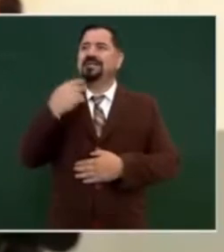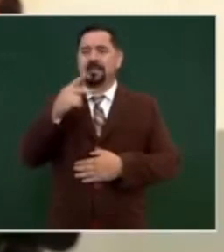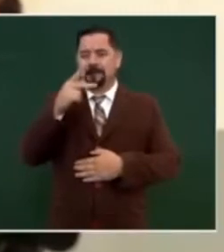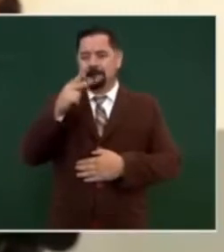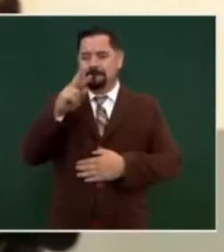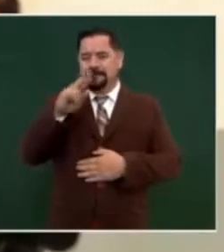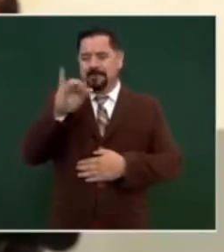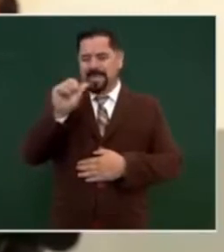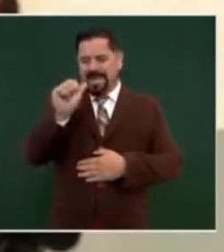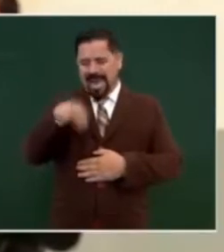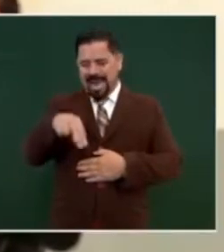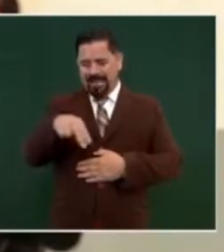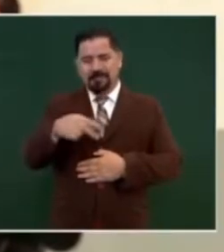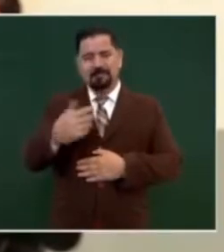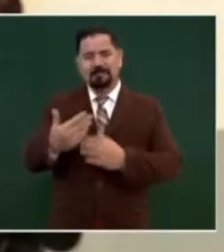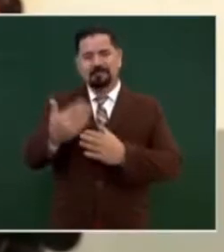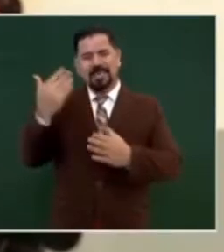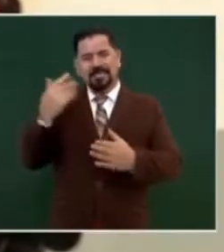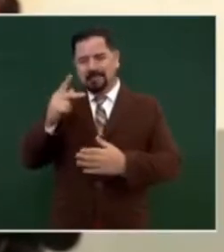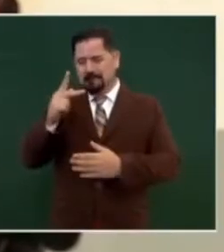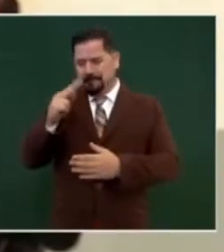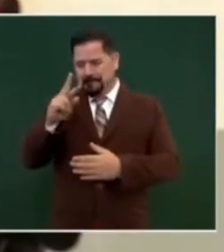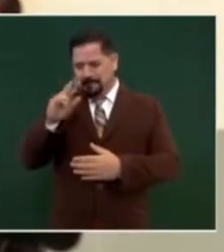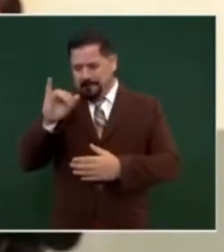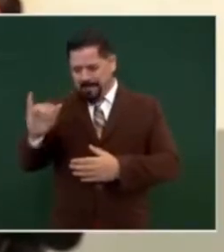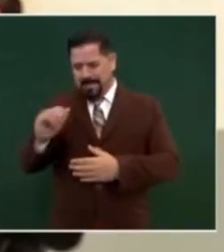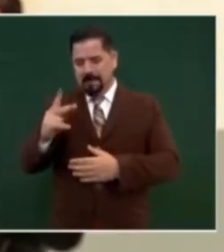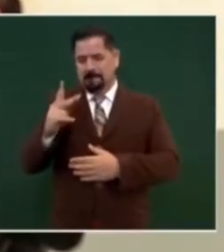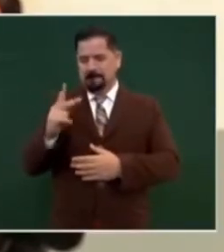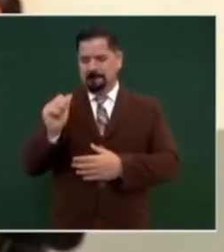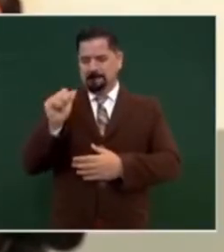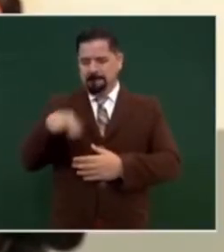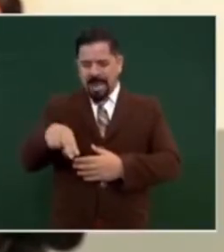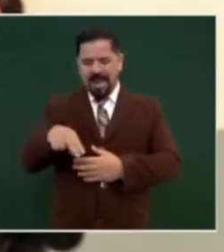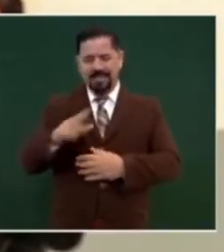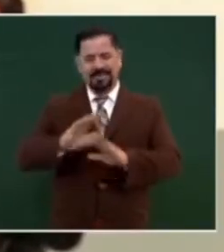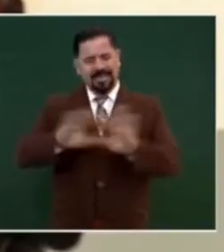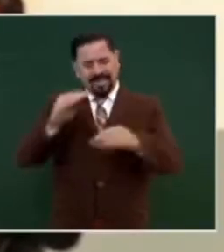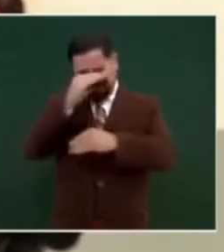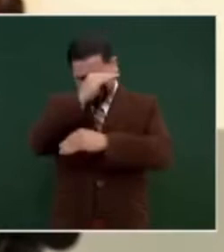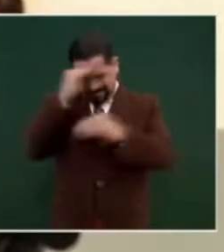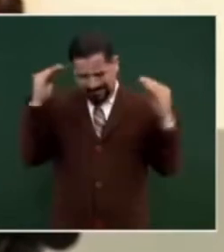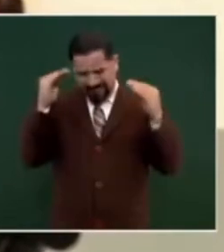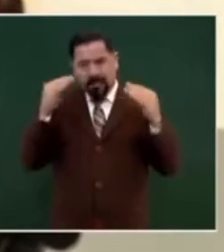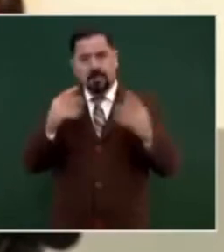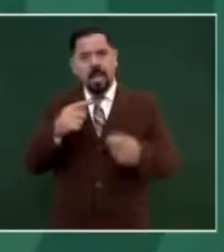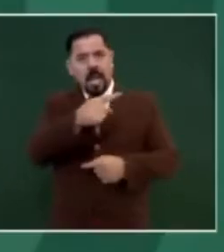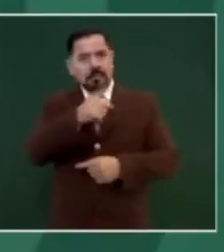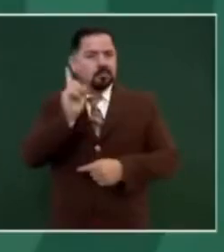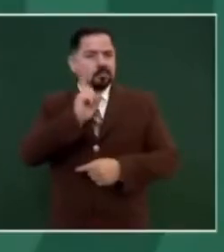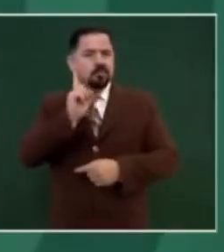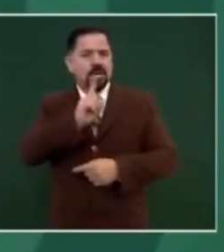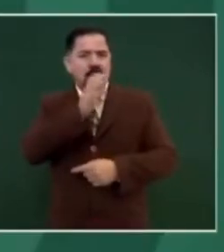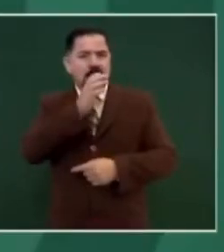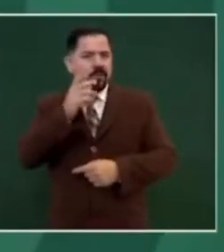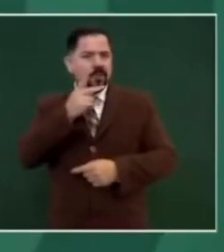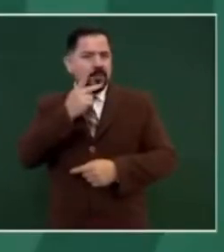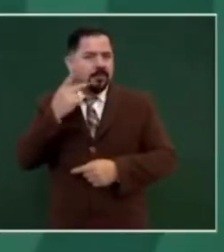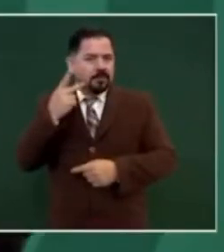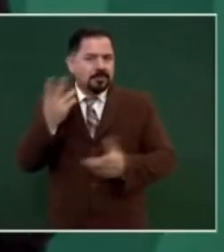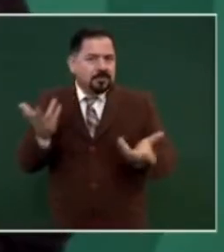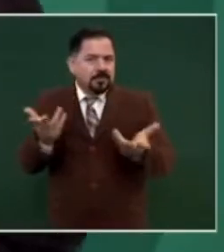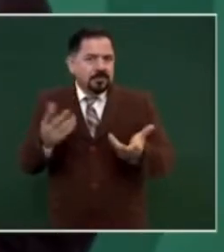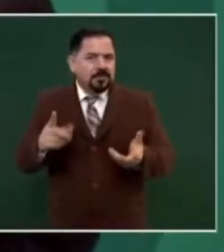de los gobiernos del pan y del pri y que entre ellos estaba precisamente claudia pávlovich que le dice a la gente que se